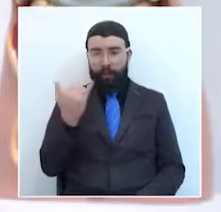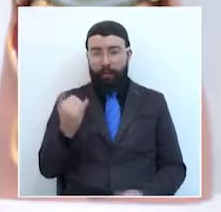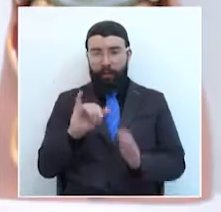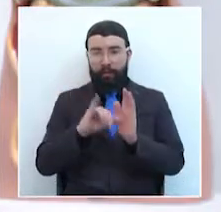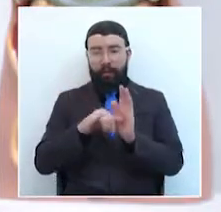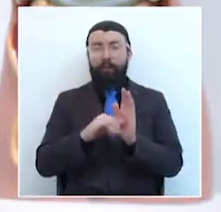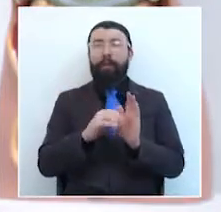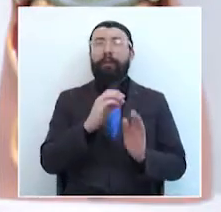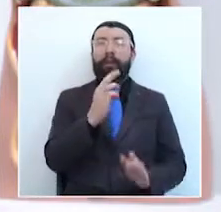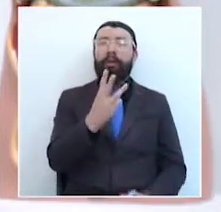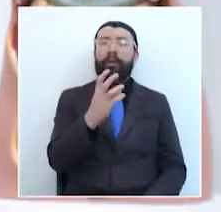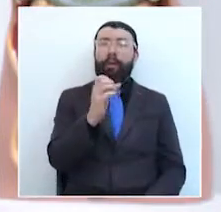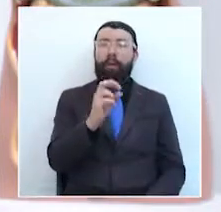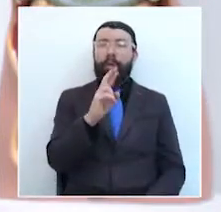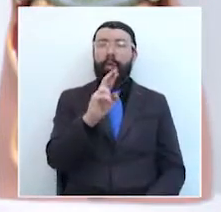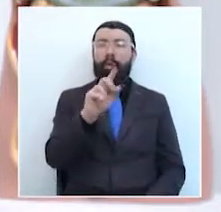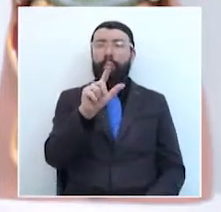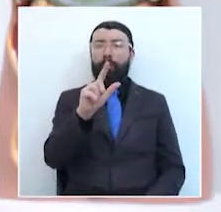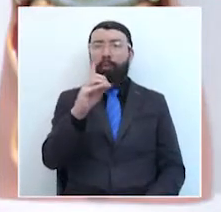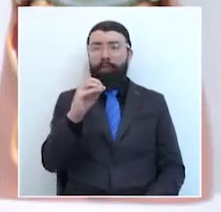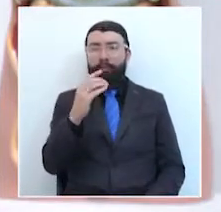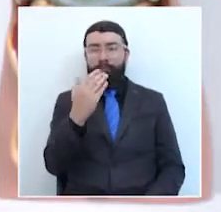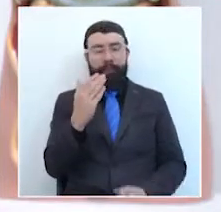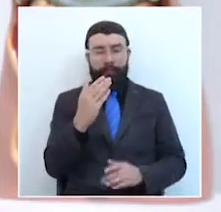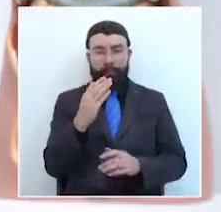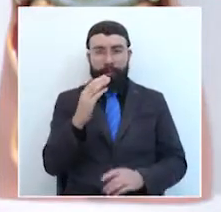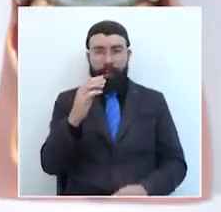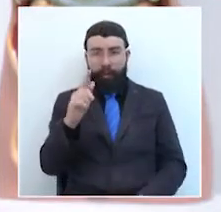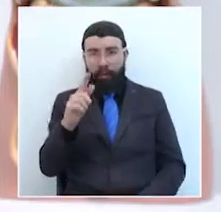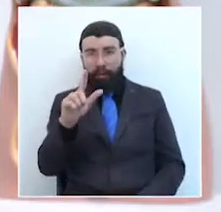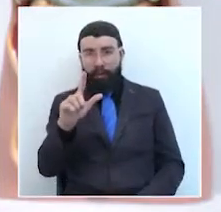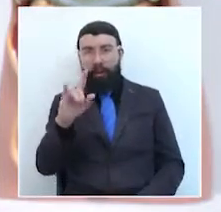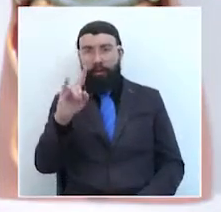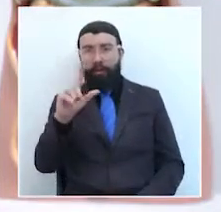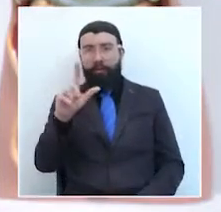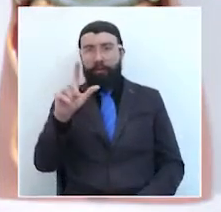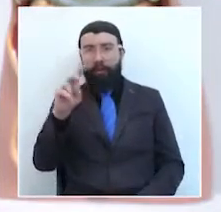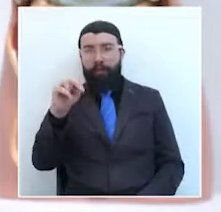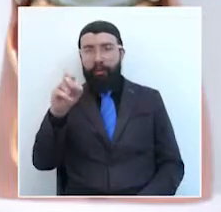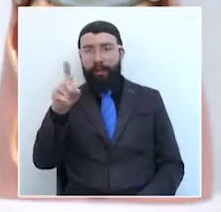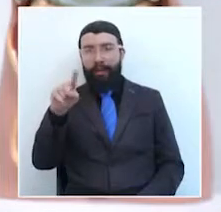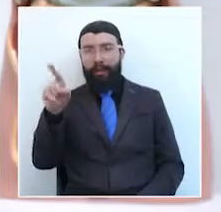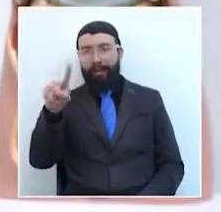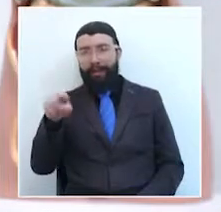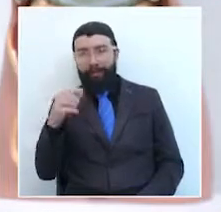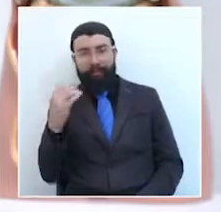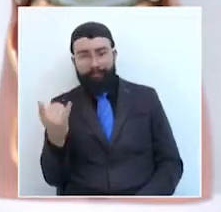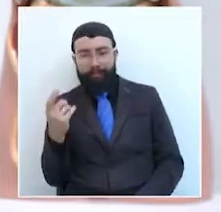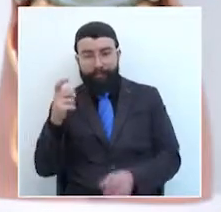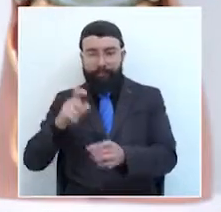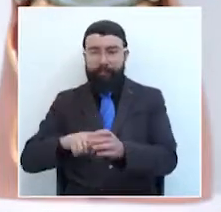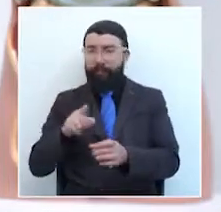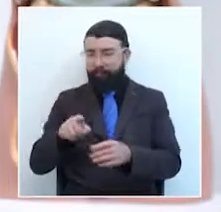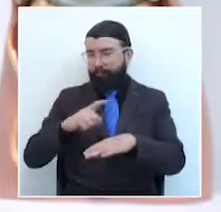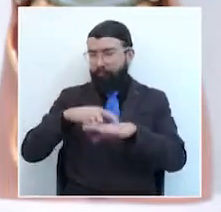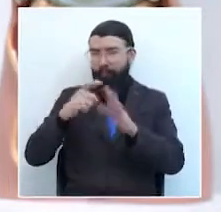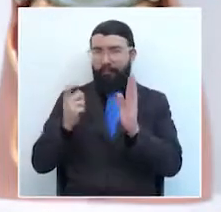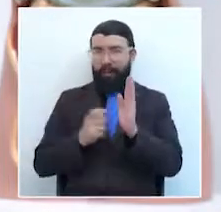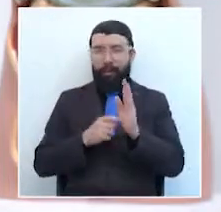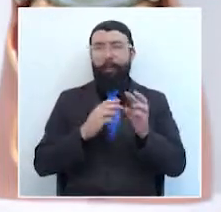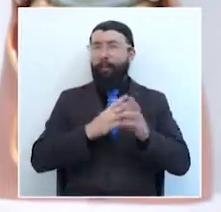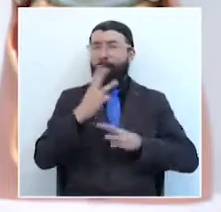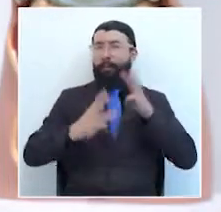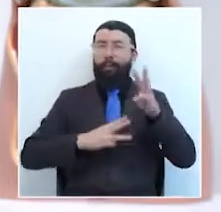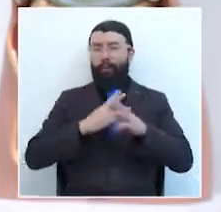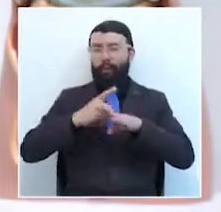word full nes que quiere decir el mundo pleno y word de mundo y puzles de plenitud pues porque nosotros